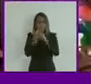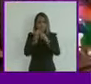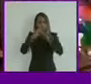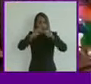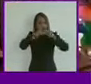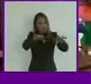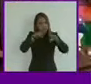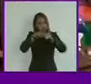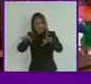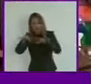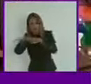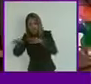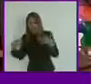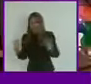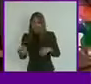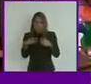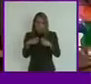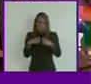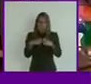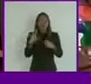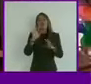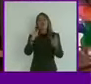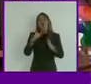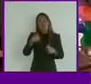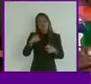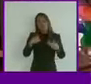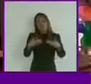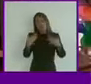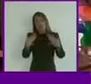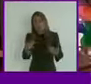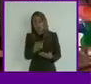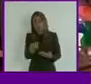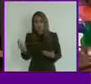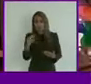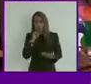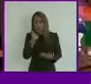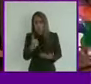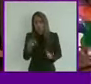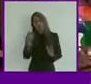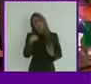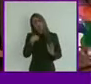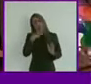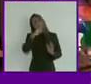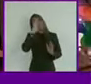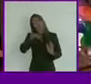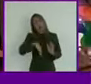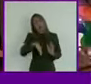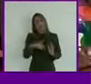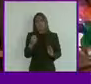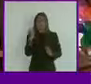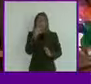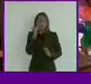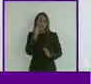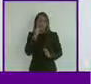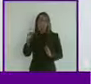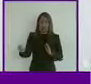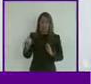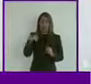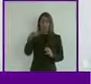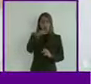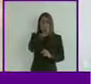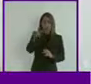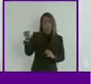mi función aquí es darles confianza. Y si no lo he logrado, tache para mí, ¿no? Pero a ver, sí pasa, pero no estás viendo que te vean, ¿no? Entonces, tranquila.